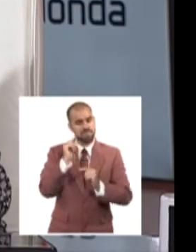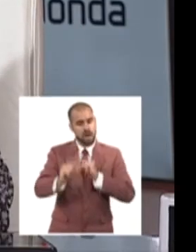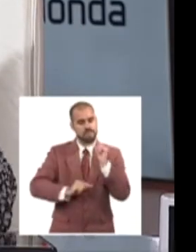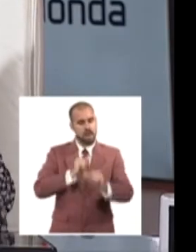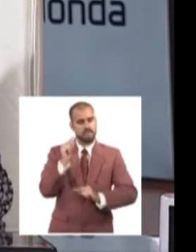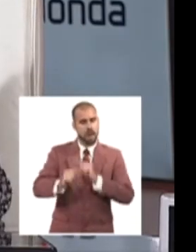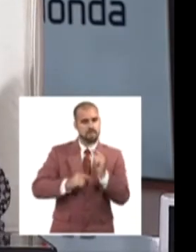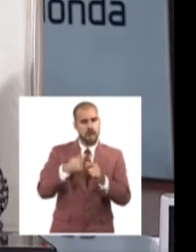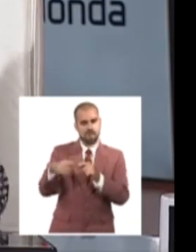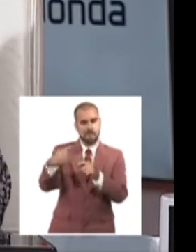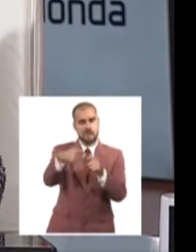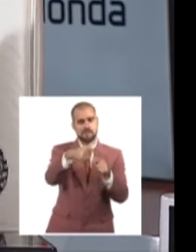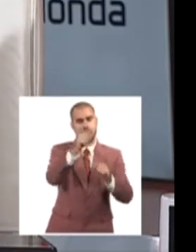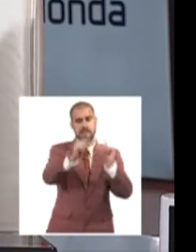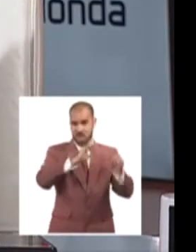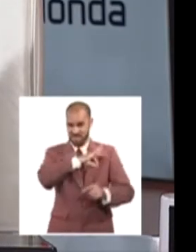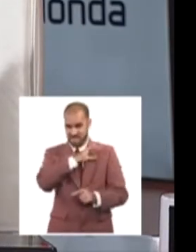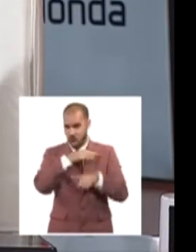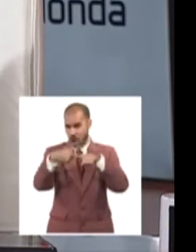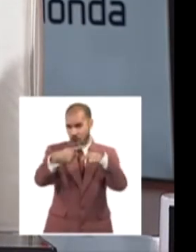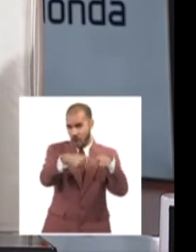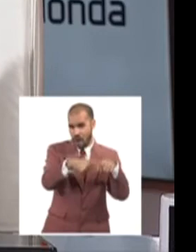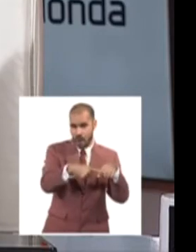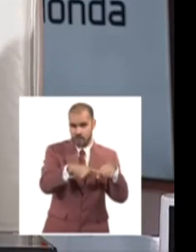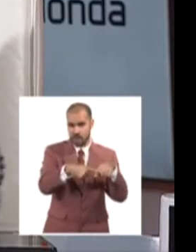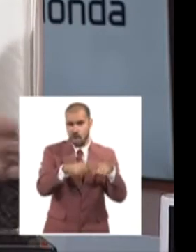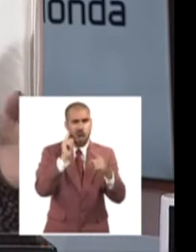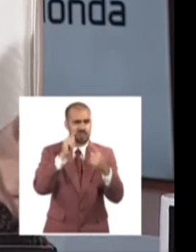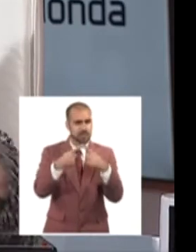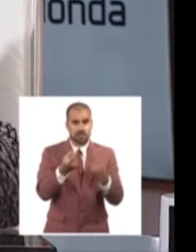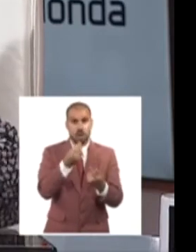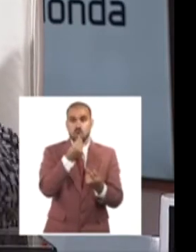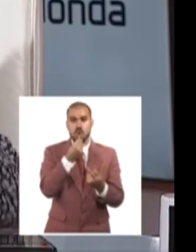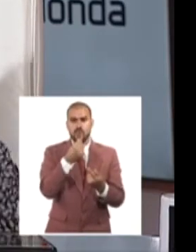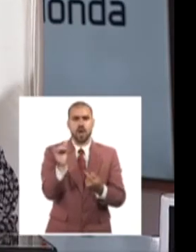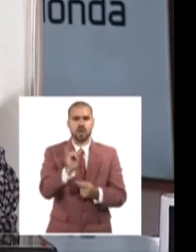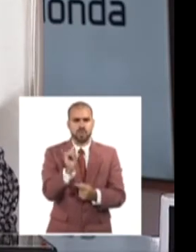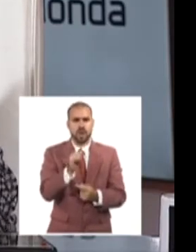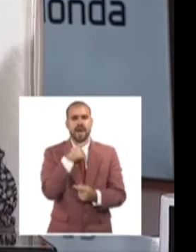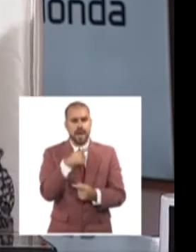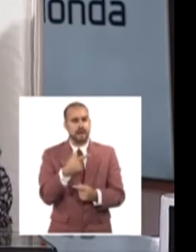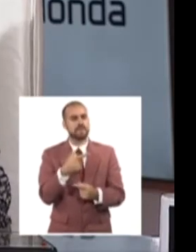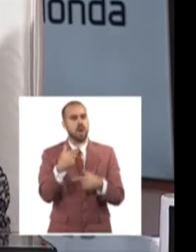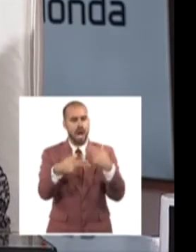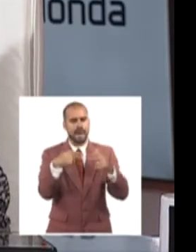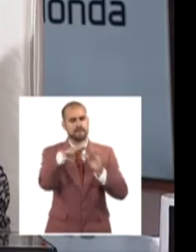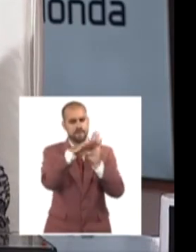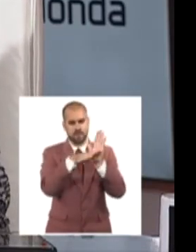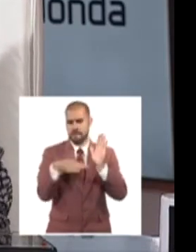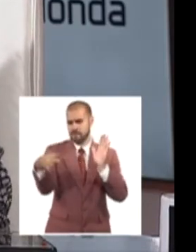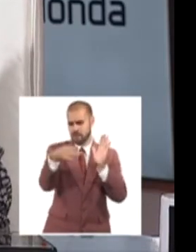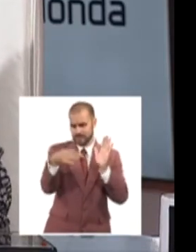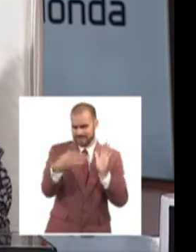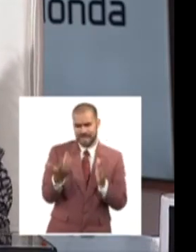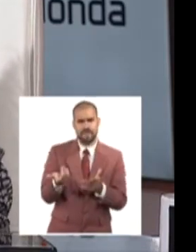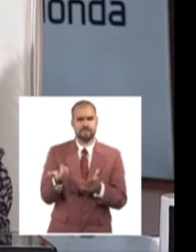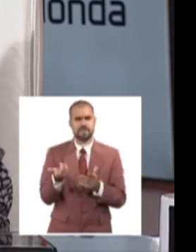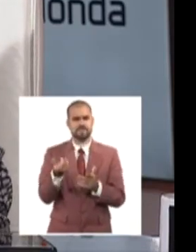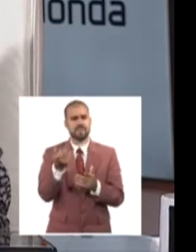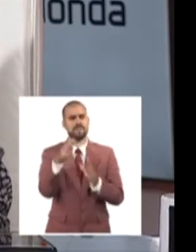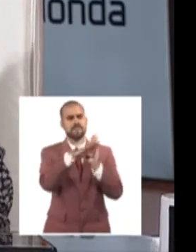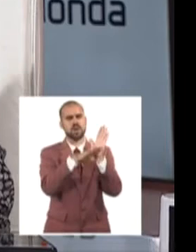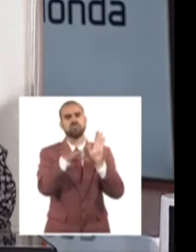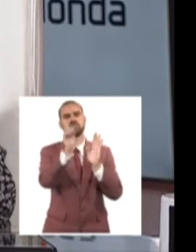diputados y a esos senadores para que se invierta en en municipios en programas en programas sociales pero él es el que